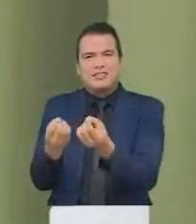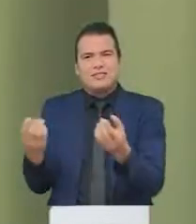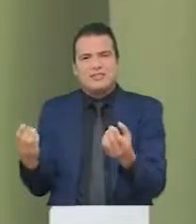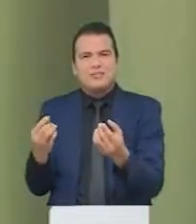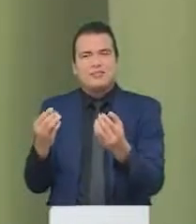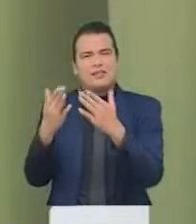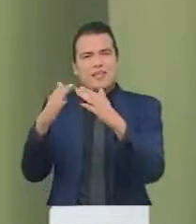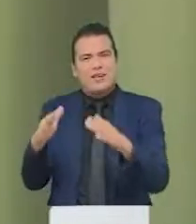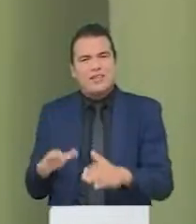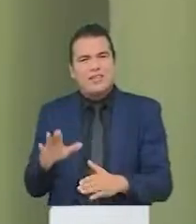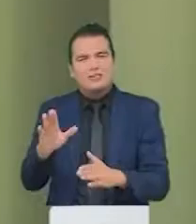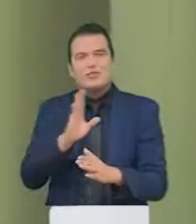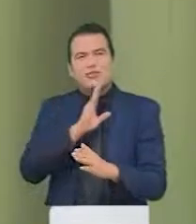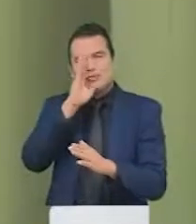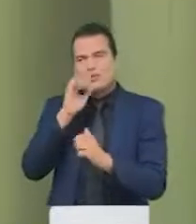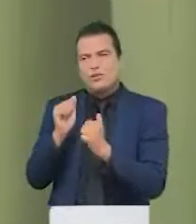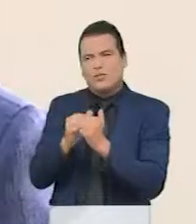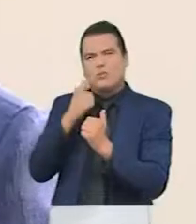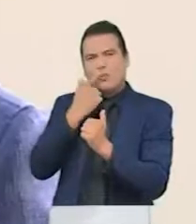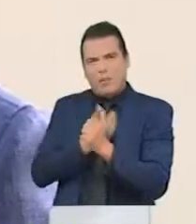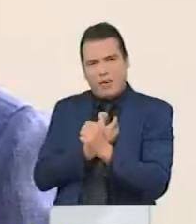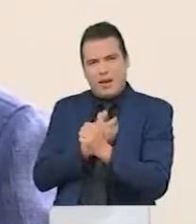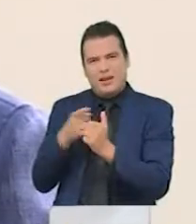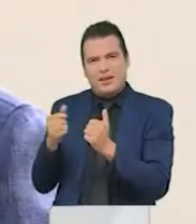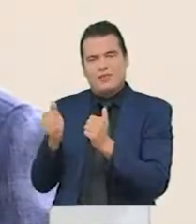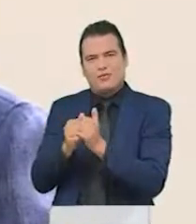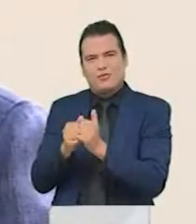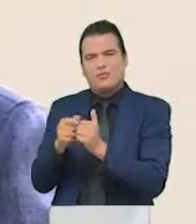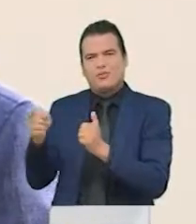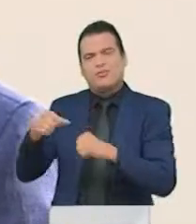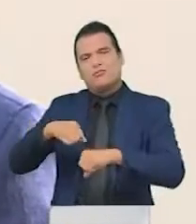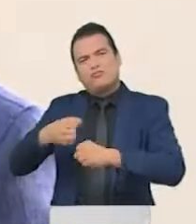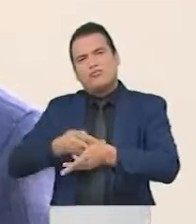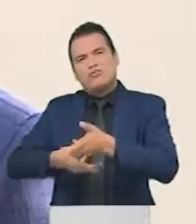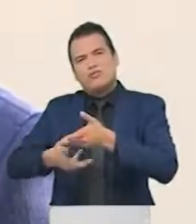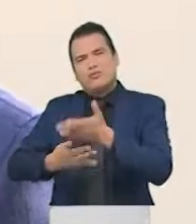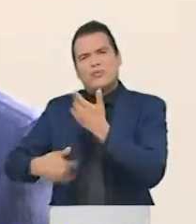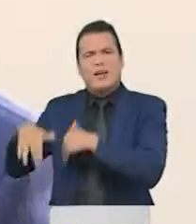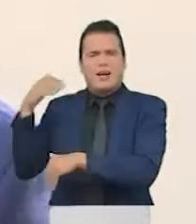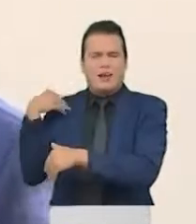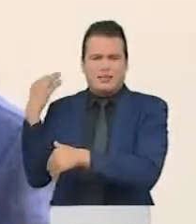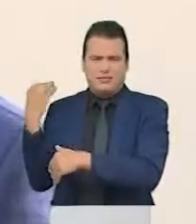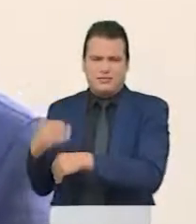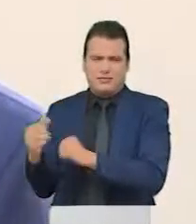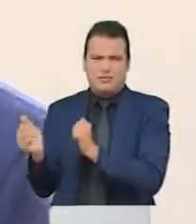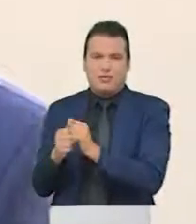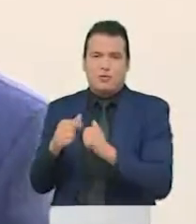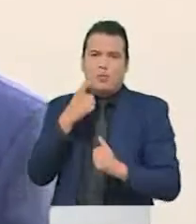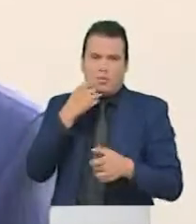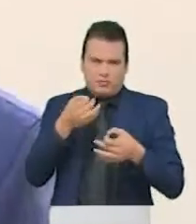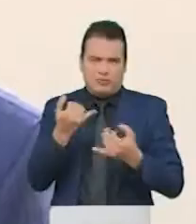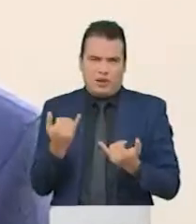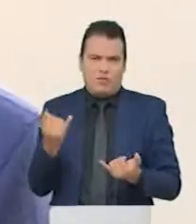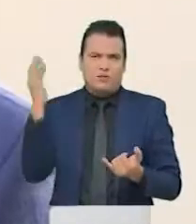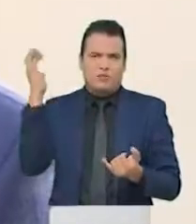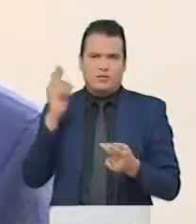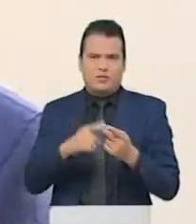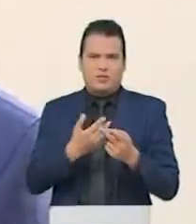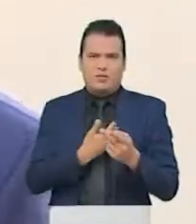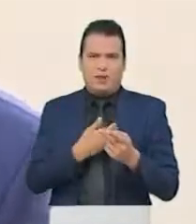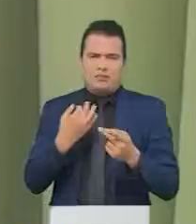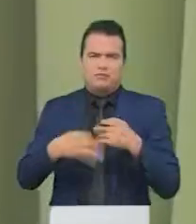acompañada de su padre mencionado cbs ahora y además de es una modista con sus cuatro hermanas